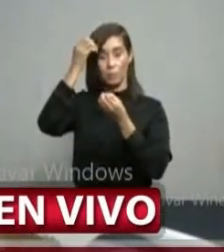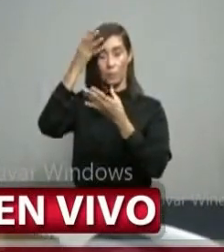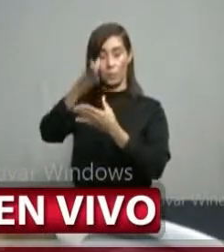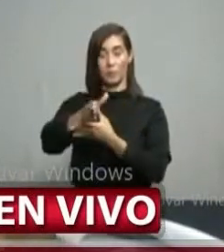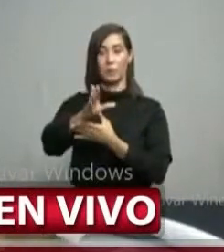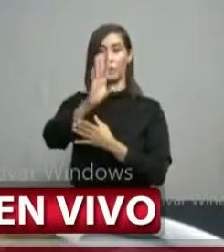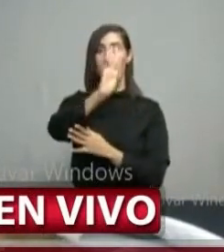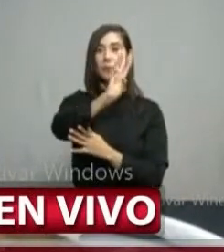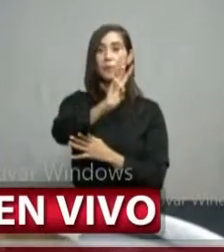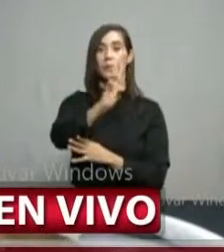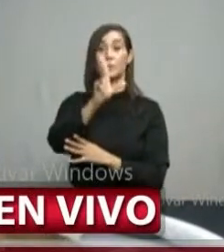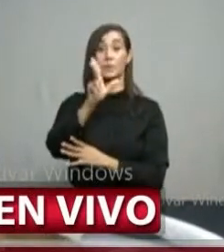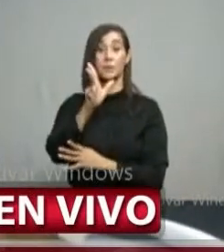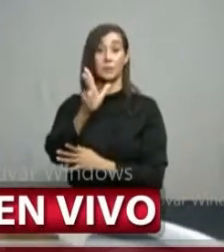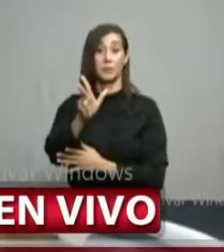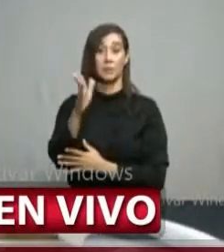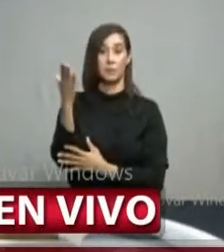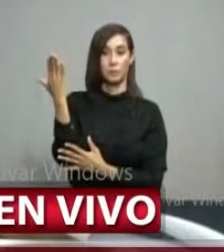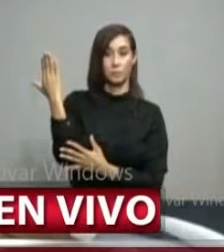63